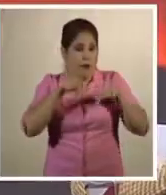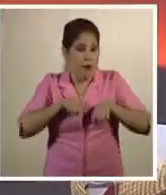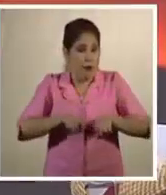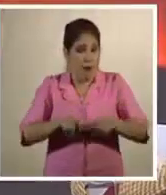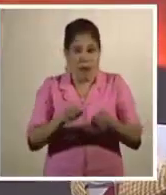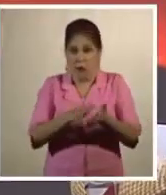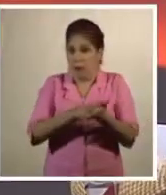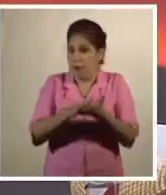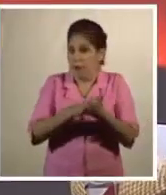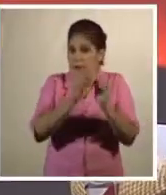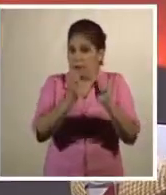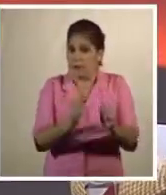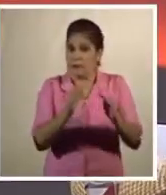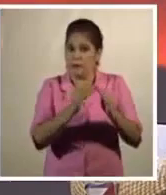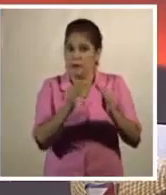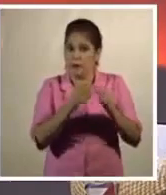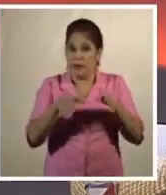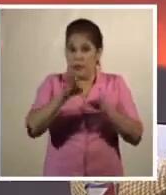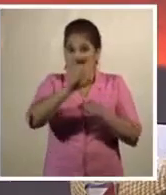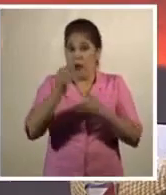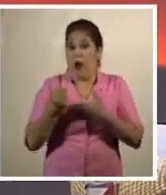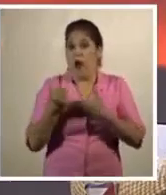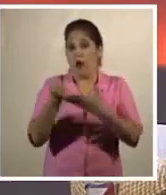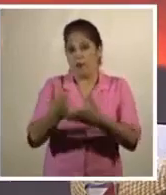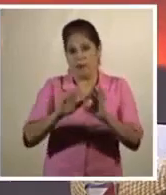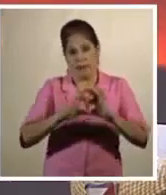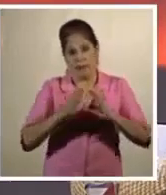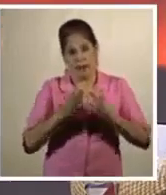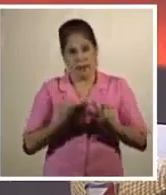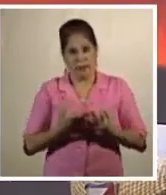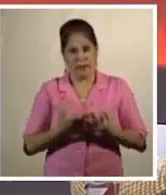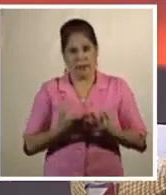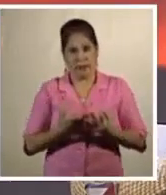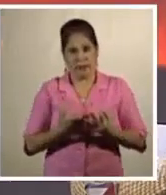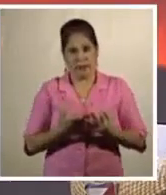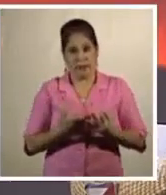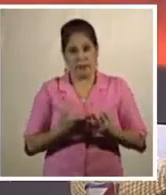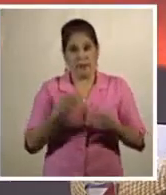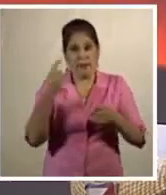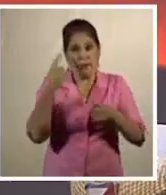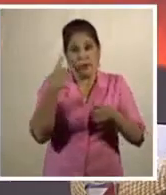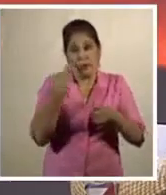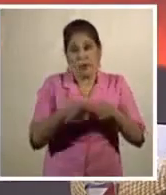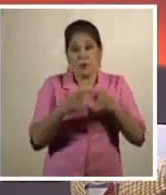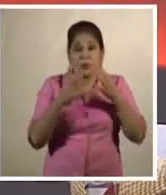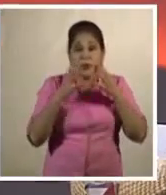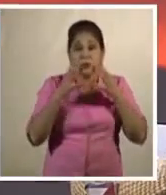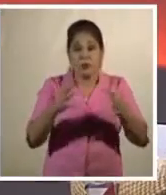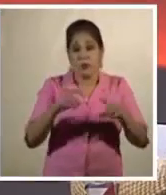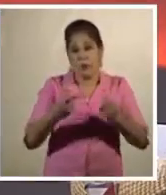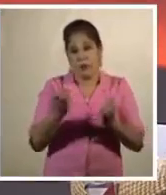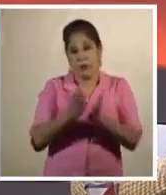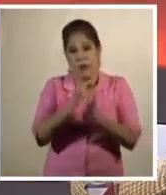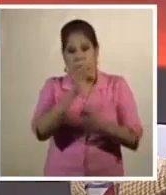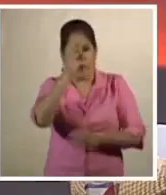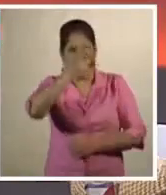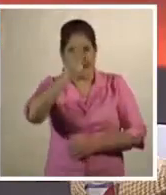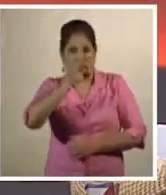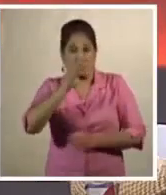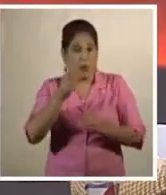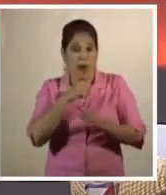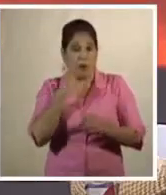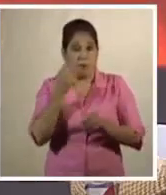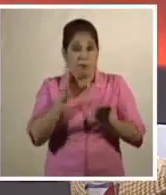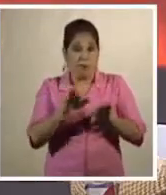es antes que tener la idea de que las instituciones apoyan a la gente socializado familia y el otro el segundo importantísimo es la